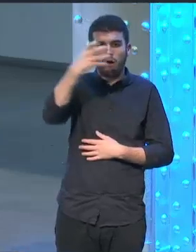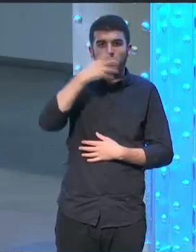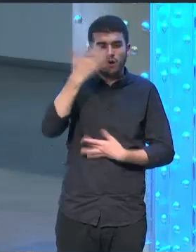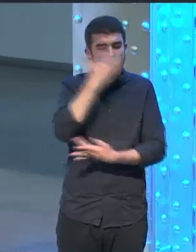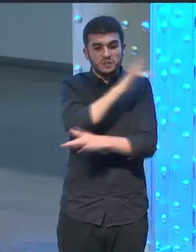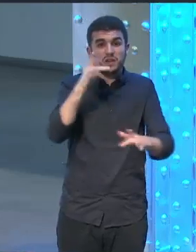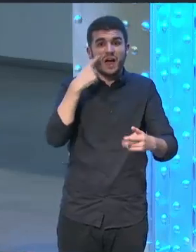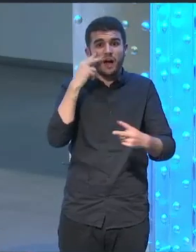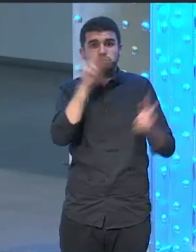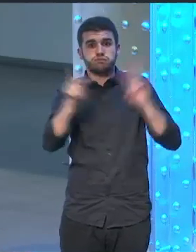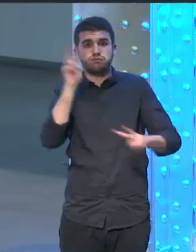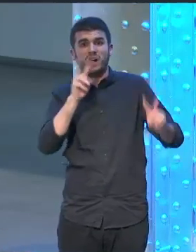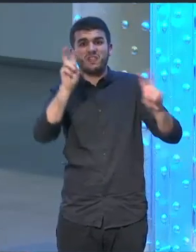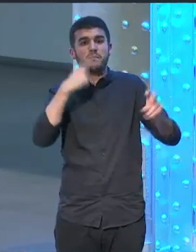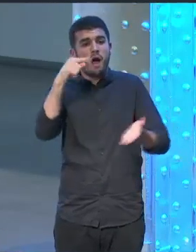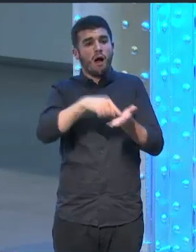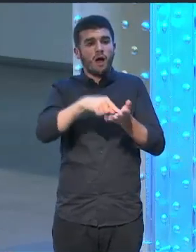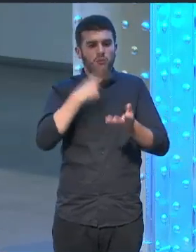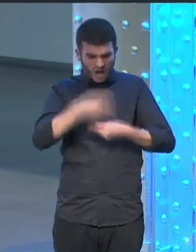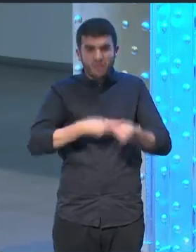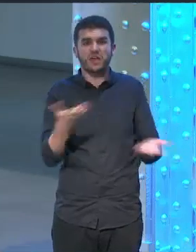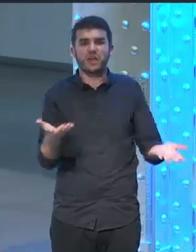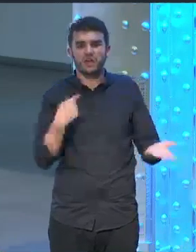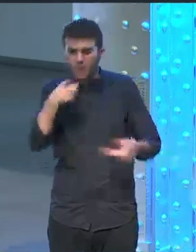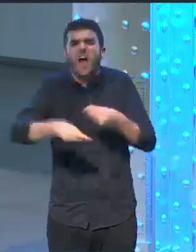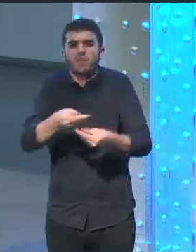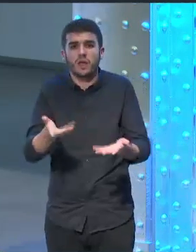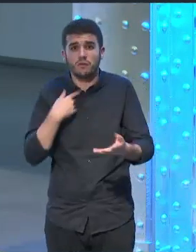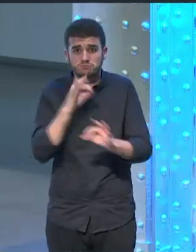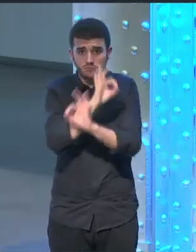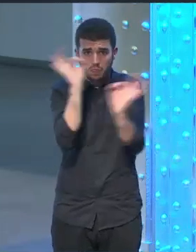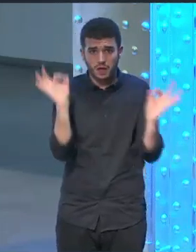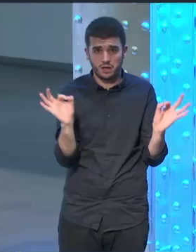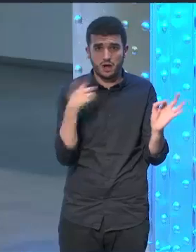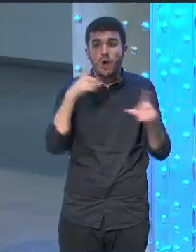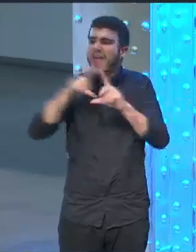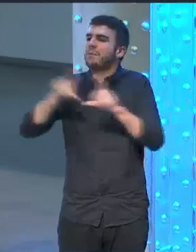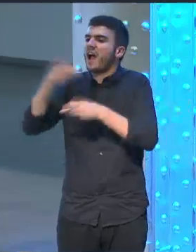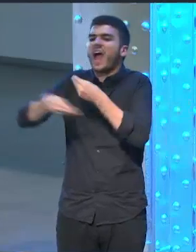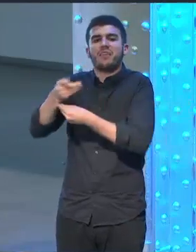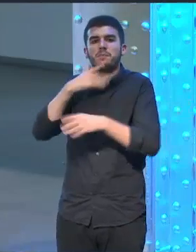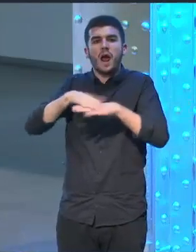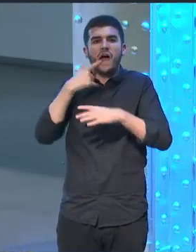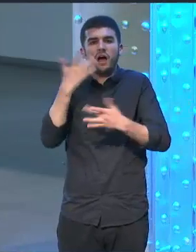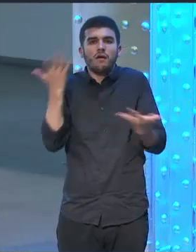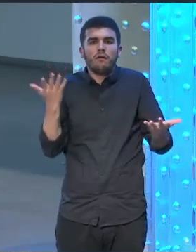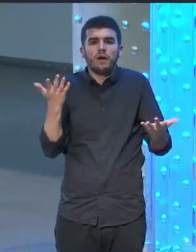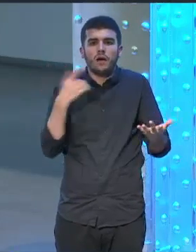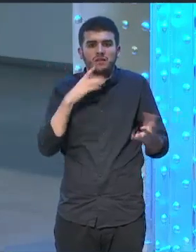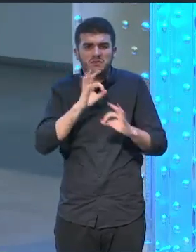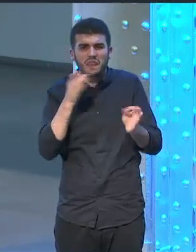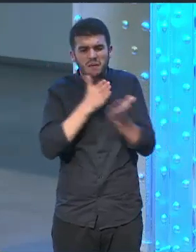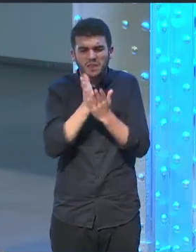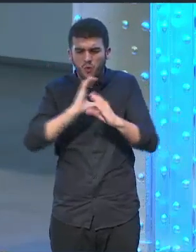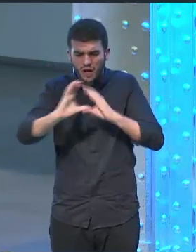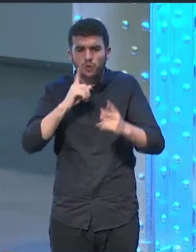Visibilizamos la problemática, pero no hacemos nada. ¿Qué tipo de acciones están tomando las empresas, los medios de comunicación, las instituciones